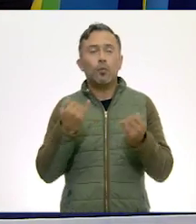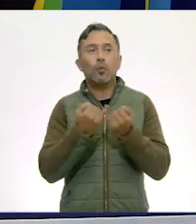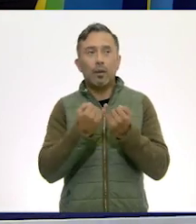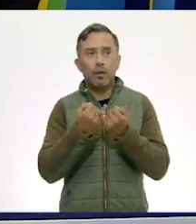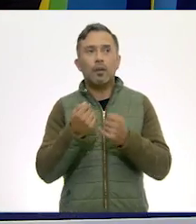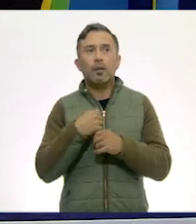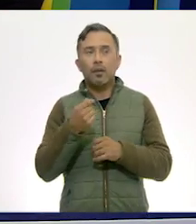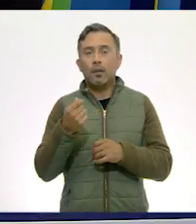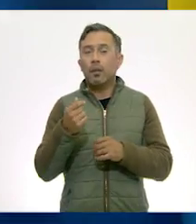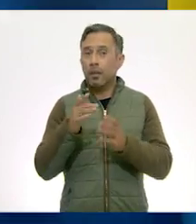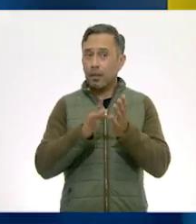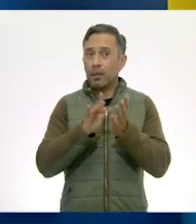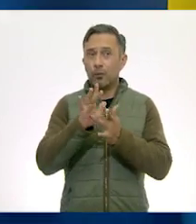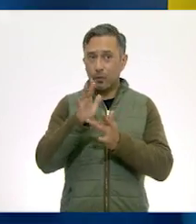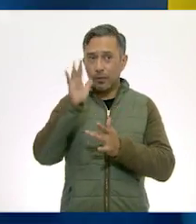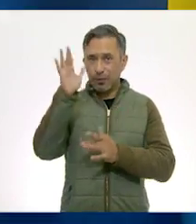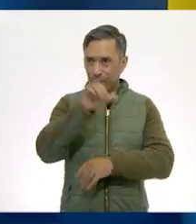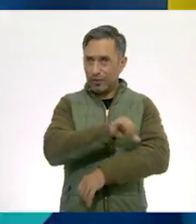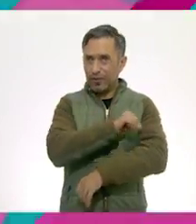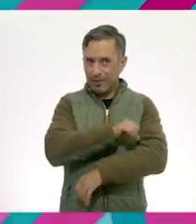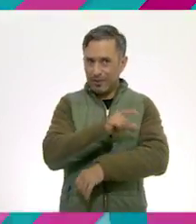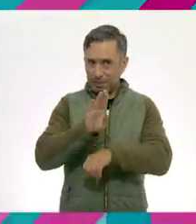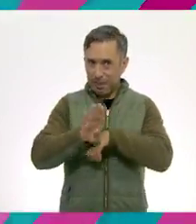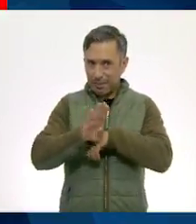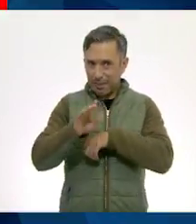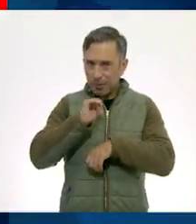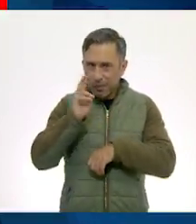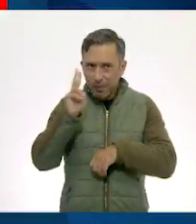perpendiculares en el Cristo Redentor. A ver, vamos a verlo.